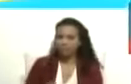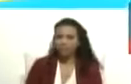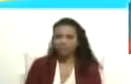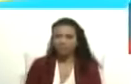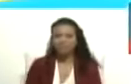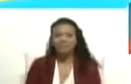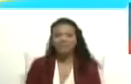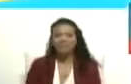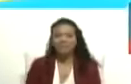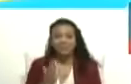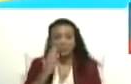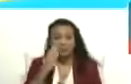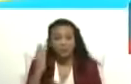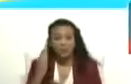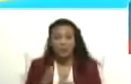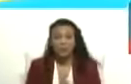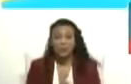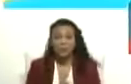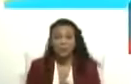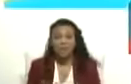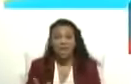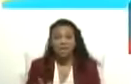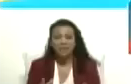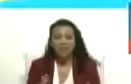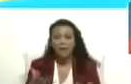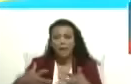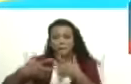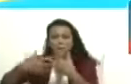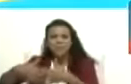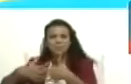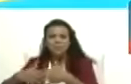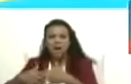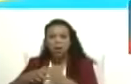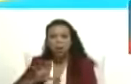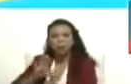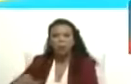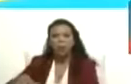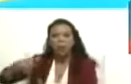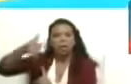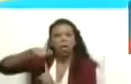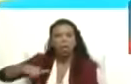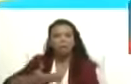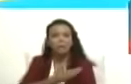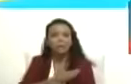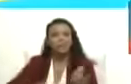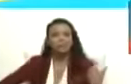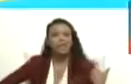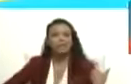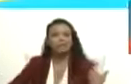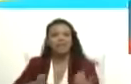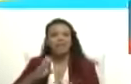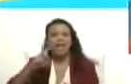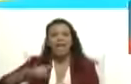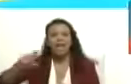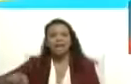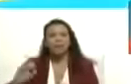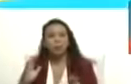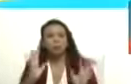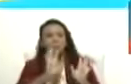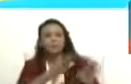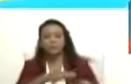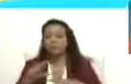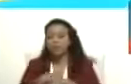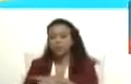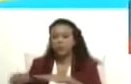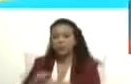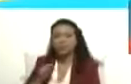estos esclavos de la ExxonMobil que fungen de presidente y de gobierno de la República Cooperativa